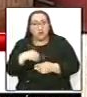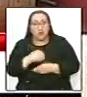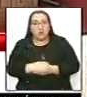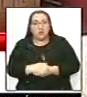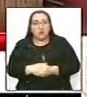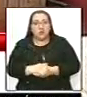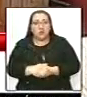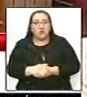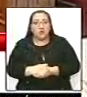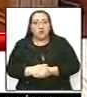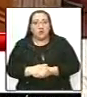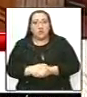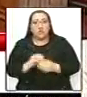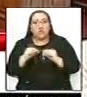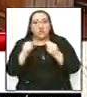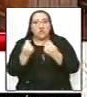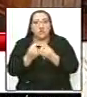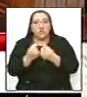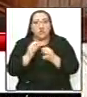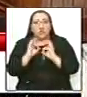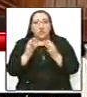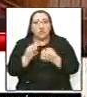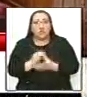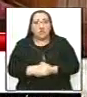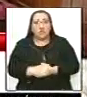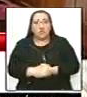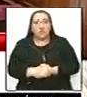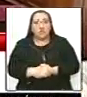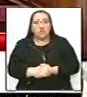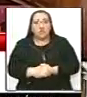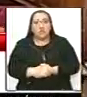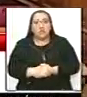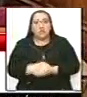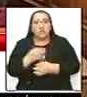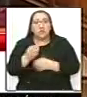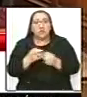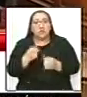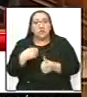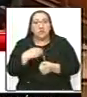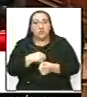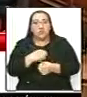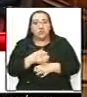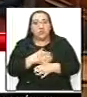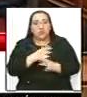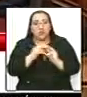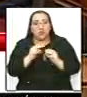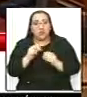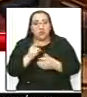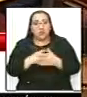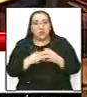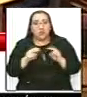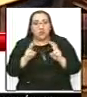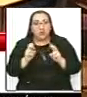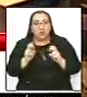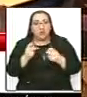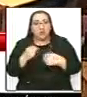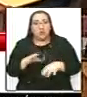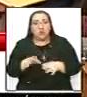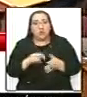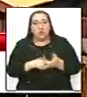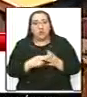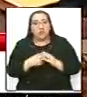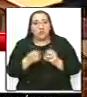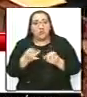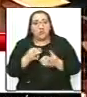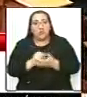del grupo familiar. Hay que resaltar, como nosotros le veníamos comentando, que es un tema de hace ya